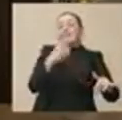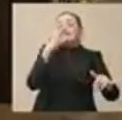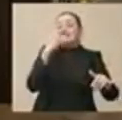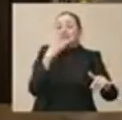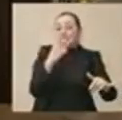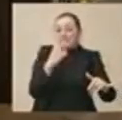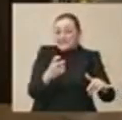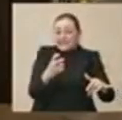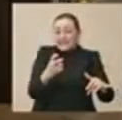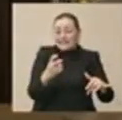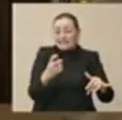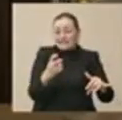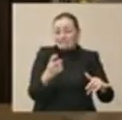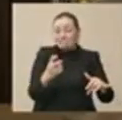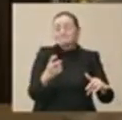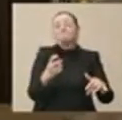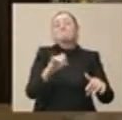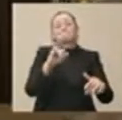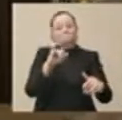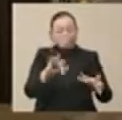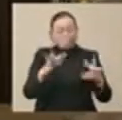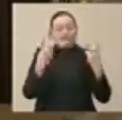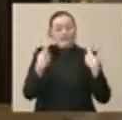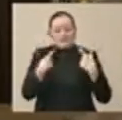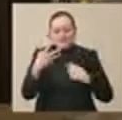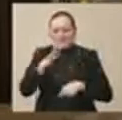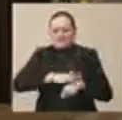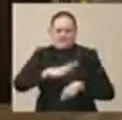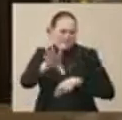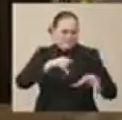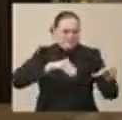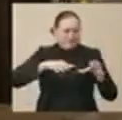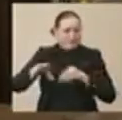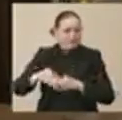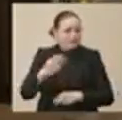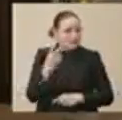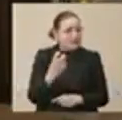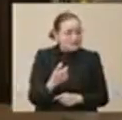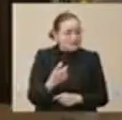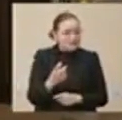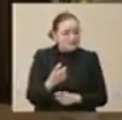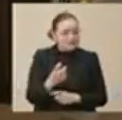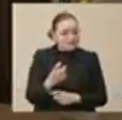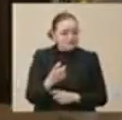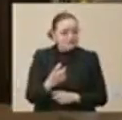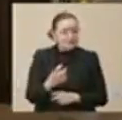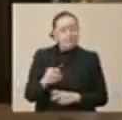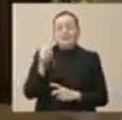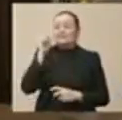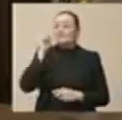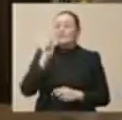las que más han contribuido a generar la difícil realidad que hoy enfrentamos